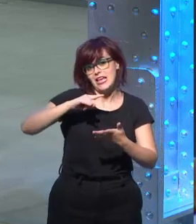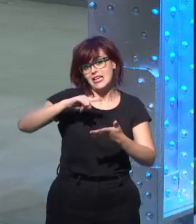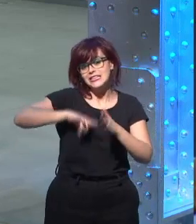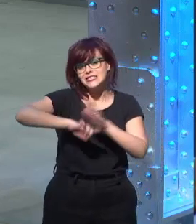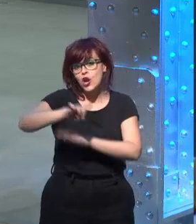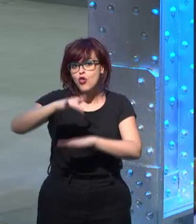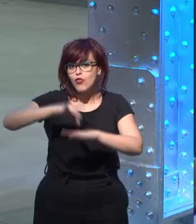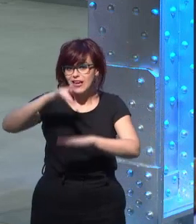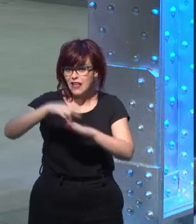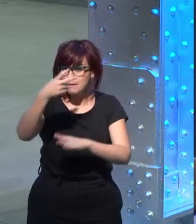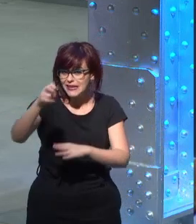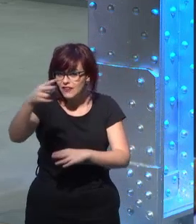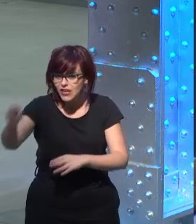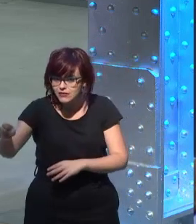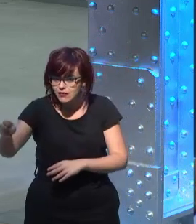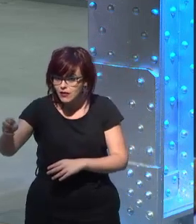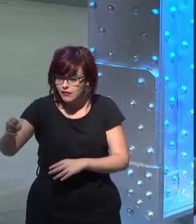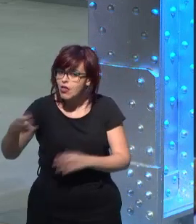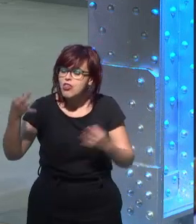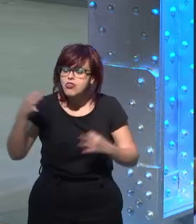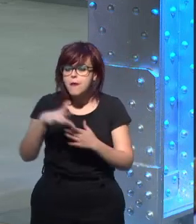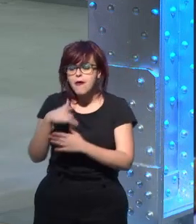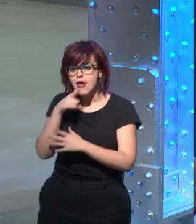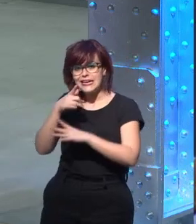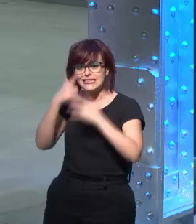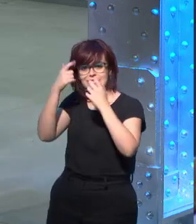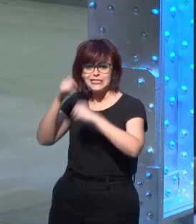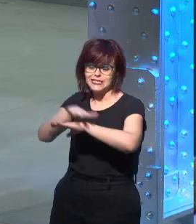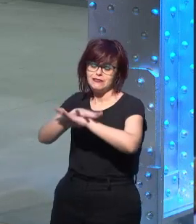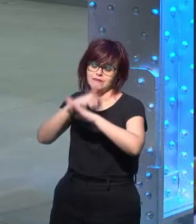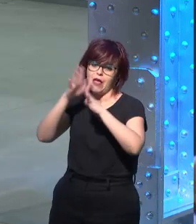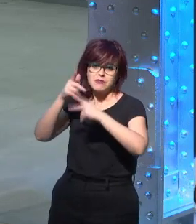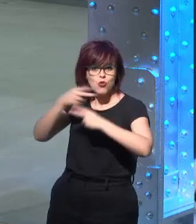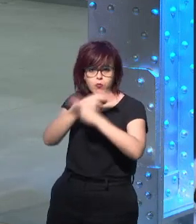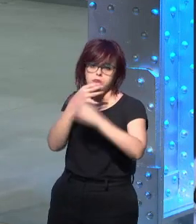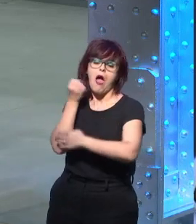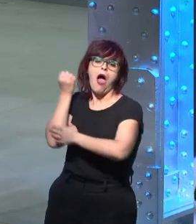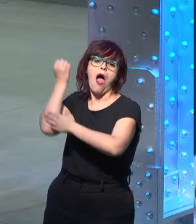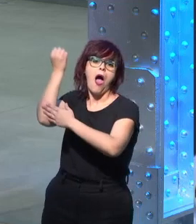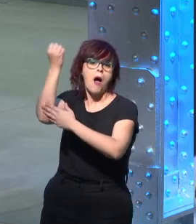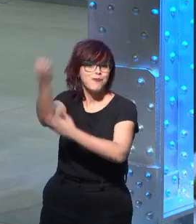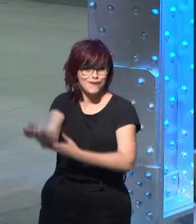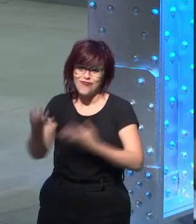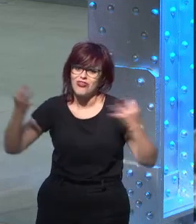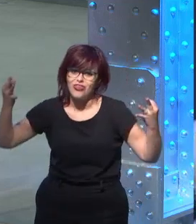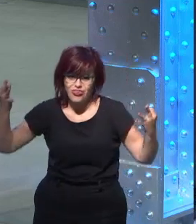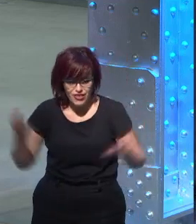2020 que se ha esforzado la COE en elaborar. La cuarta